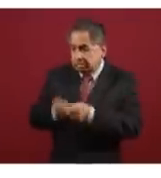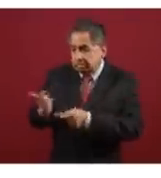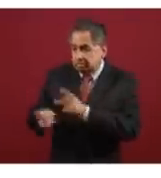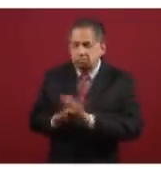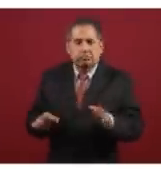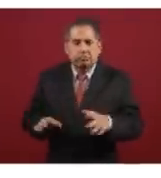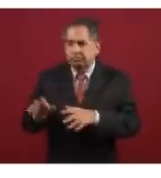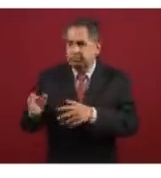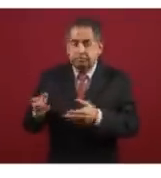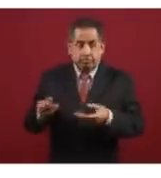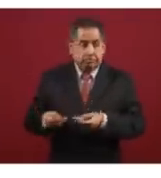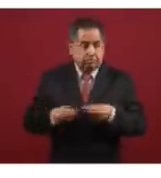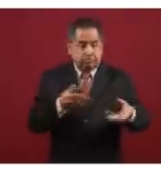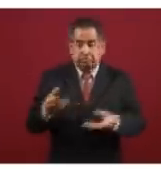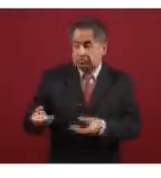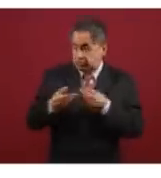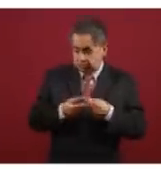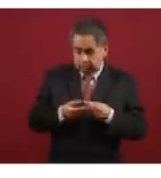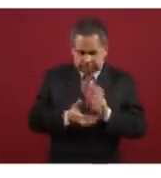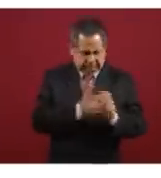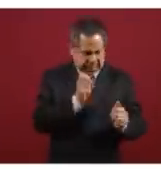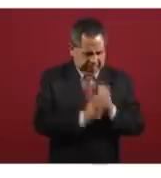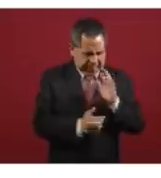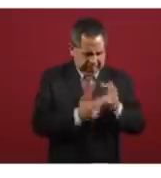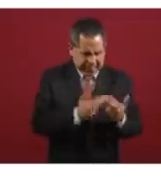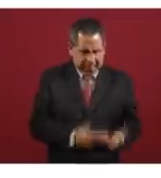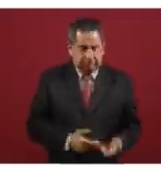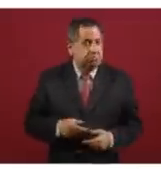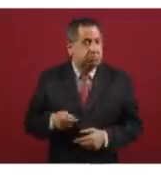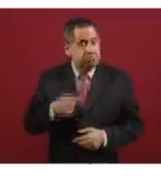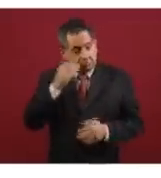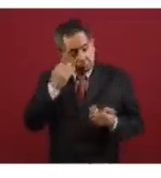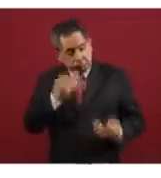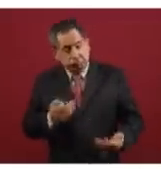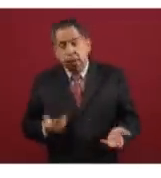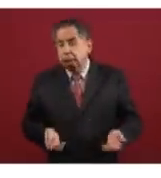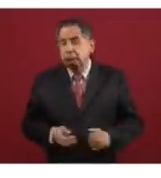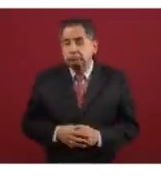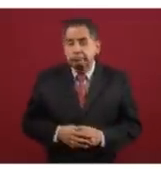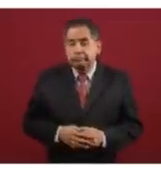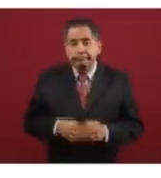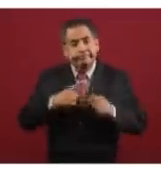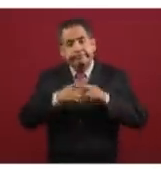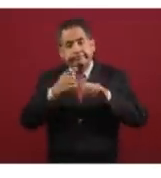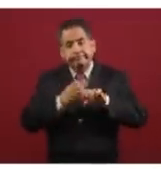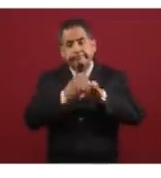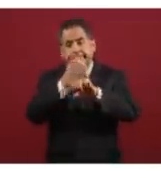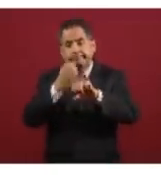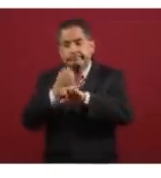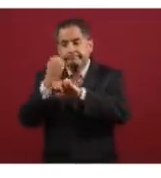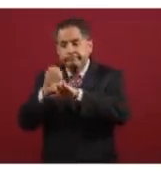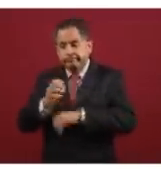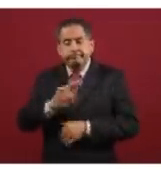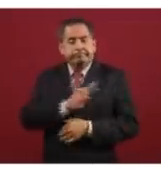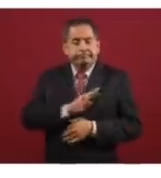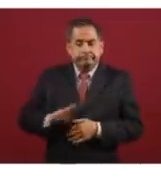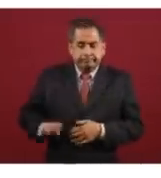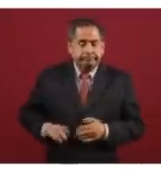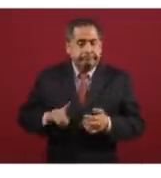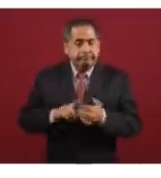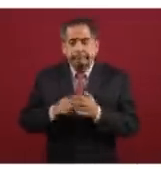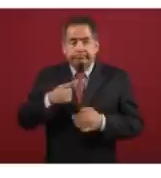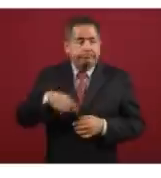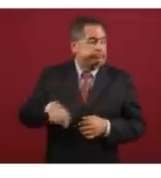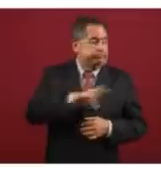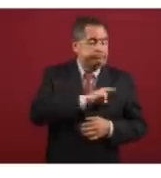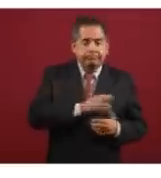destruye ese armamento en su presencia. Aquí hay una participación importante de los estados, de los municipios y de la iniciativa